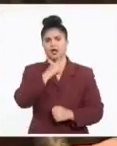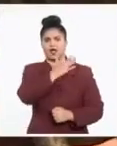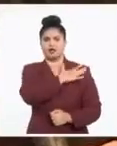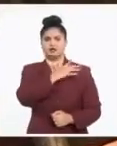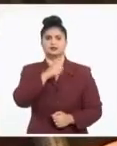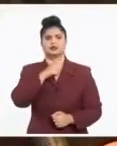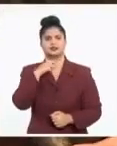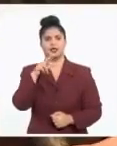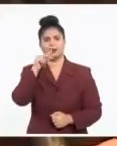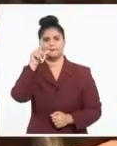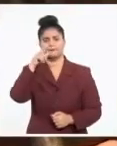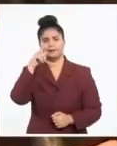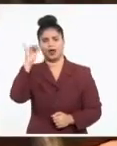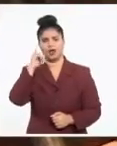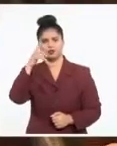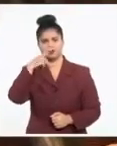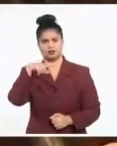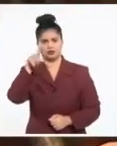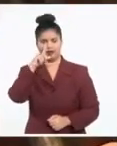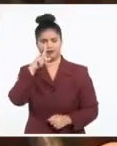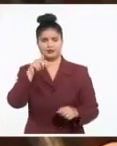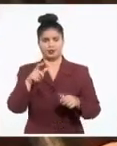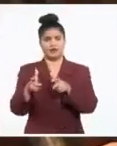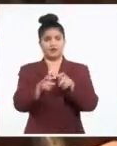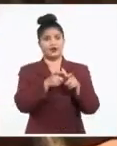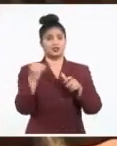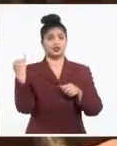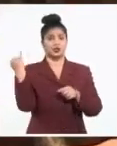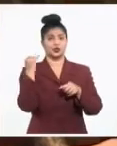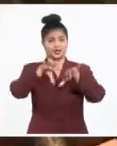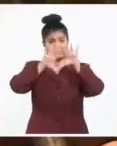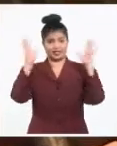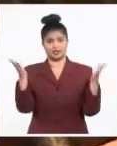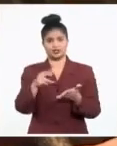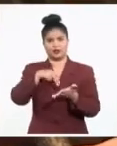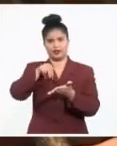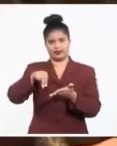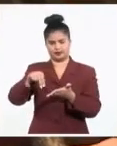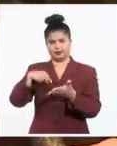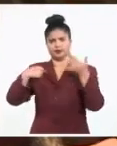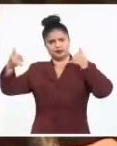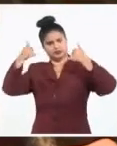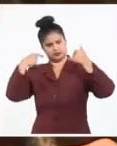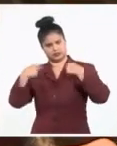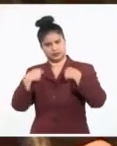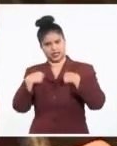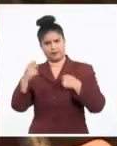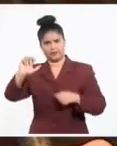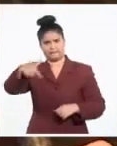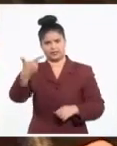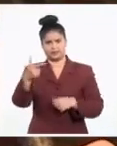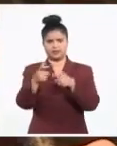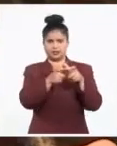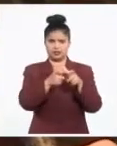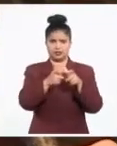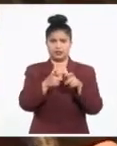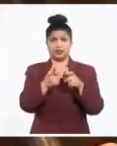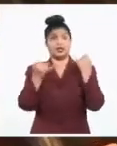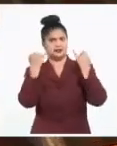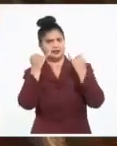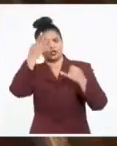un interés de la Federación Internacional de Ajedrez directamente con nosotros. Recibí llamadas del vicepresidente de la Federación, interesado en que Cuba